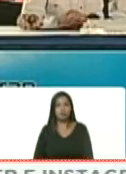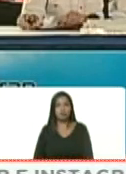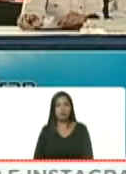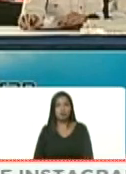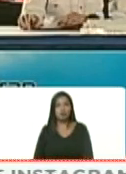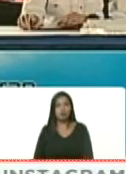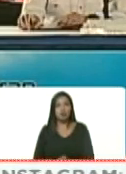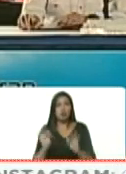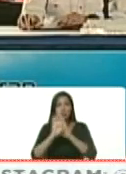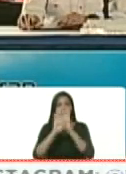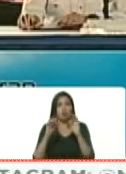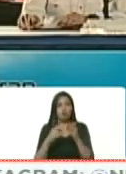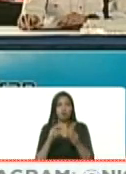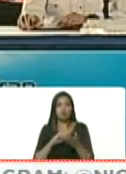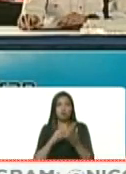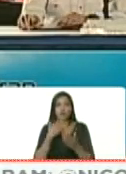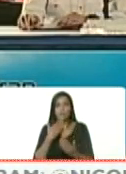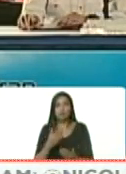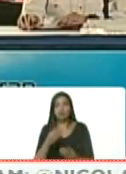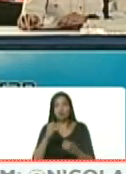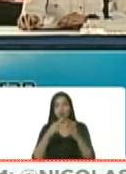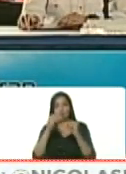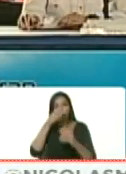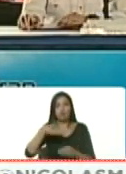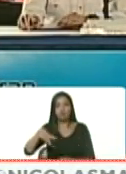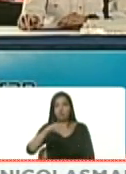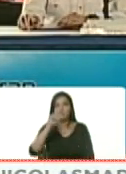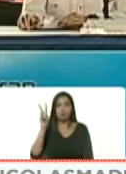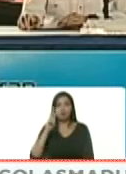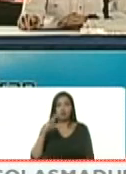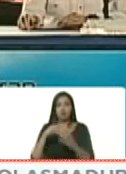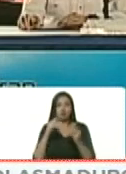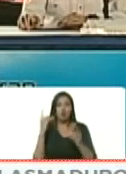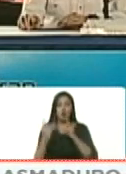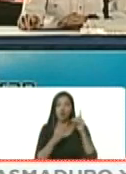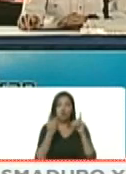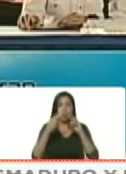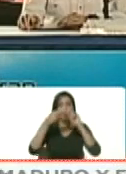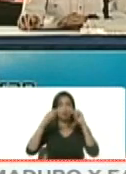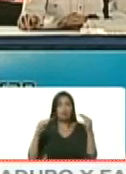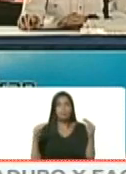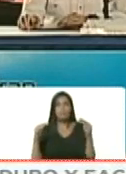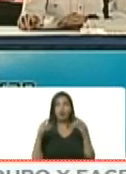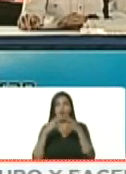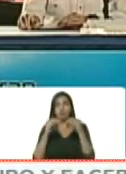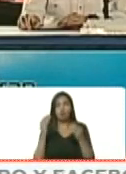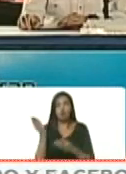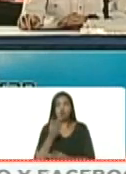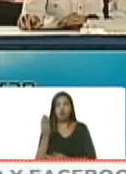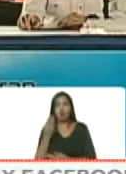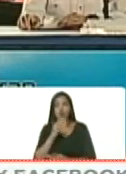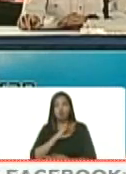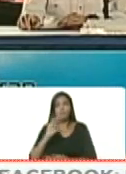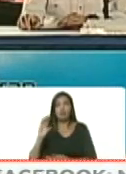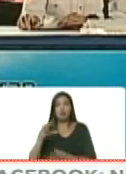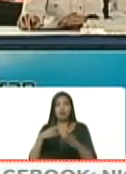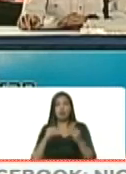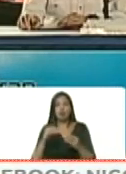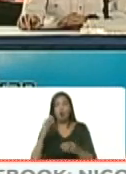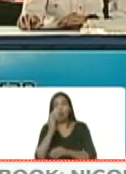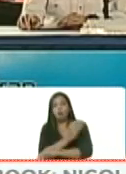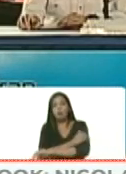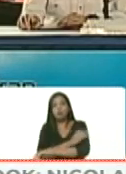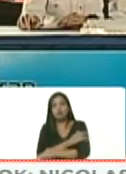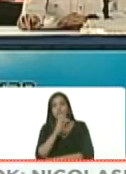por eso yo pido todo el apoyo del pueblo de Venezuela a los diálogos de paz entre nuestro país y las